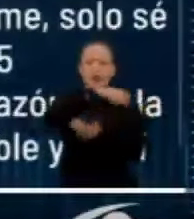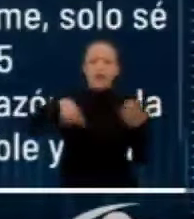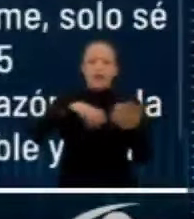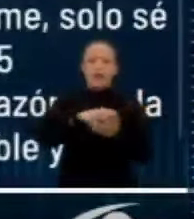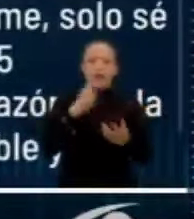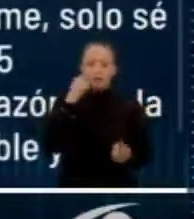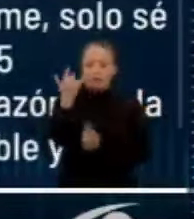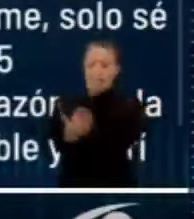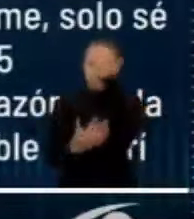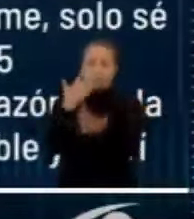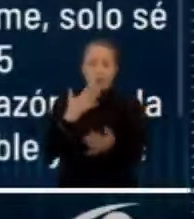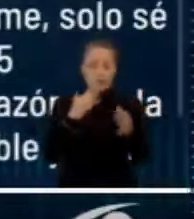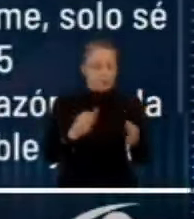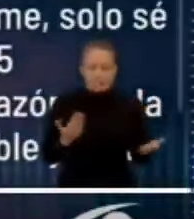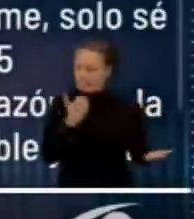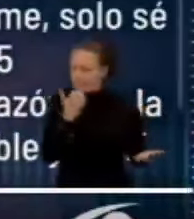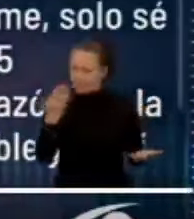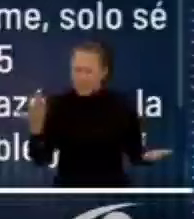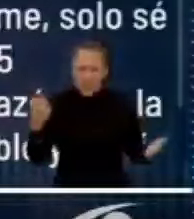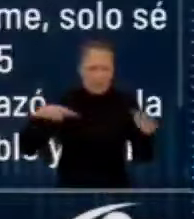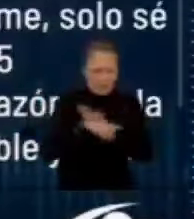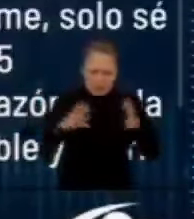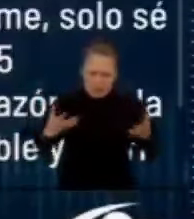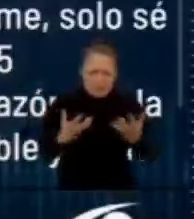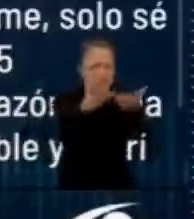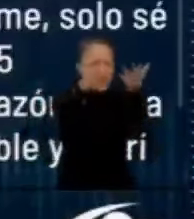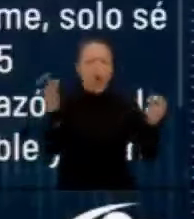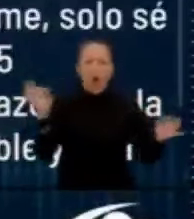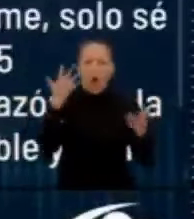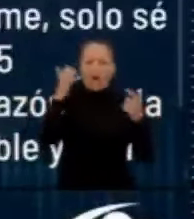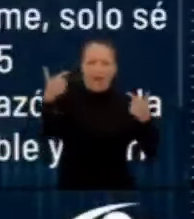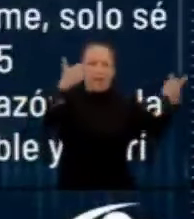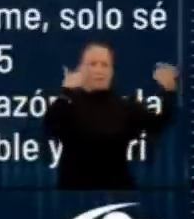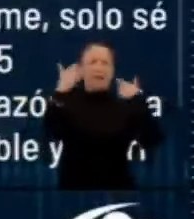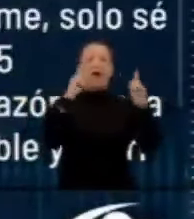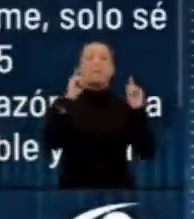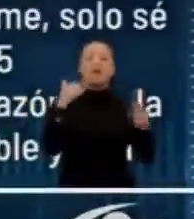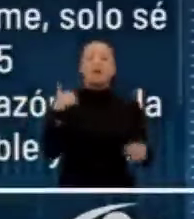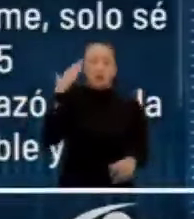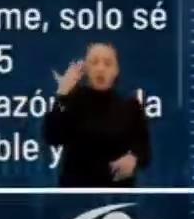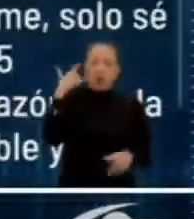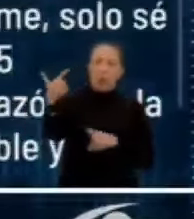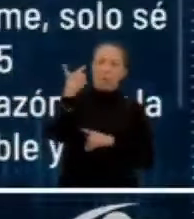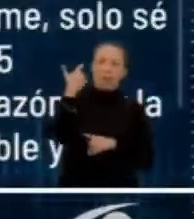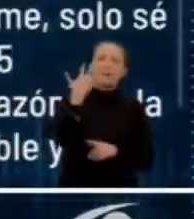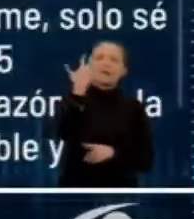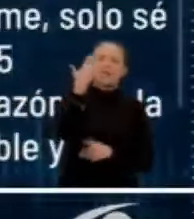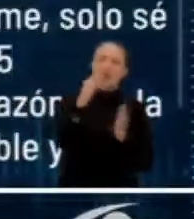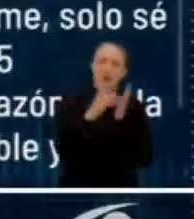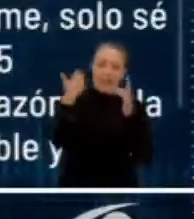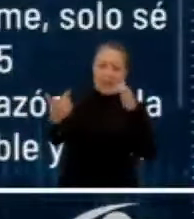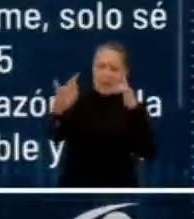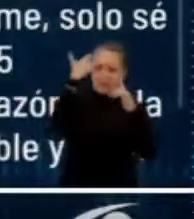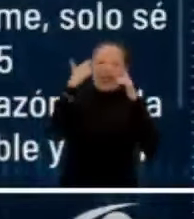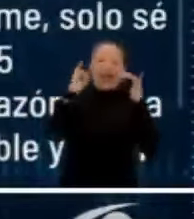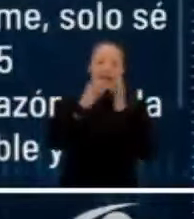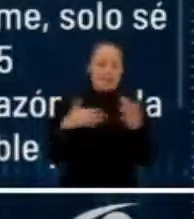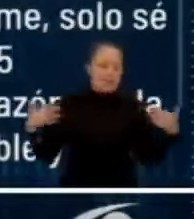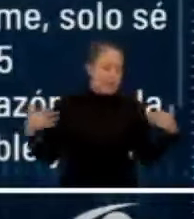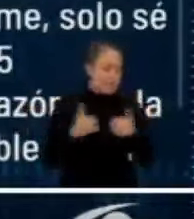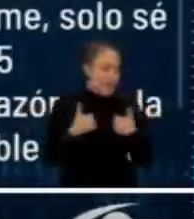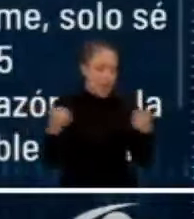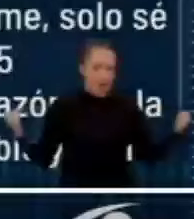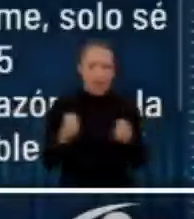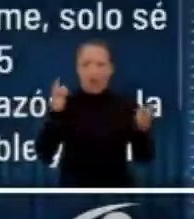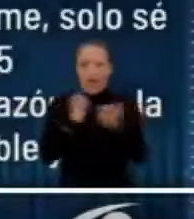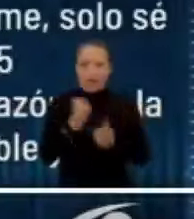algunos colchones. Realmente no sé qué fue, si una fuga masiva o un plan para matarme. Solo sé que me dispararon como en 5 oportunidades a la cabeza, razón por la que sentí un miedo insuperable